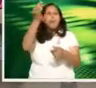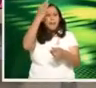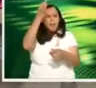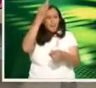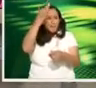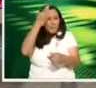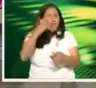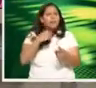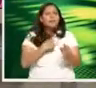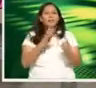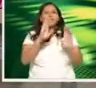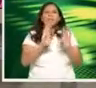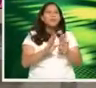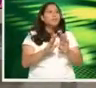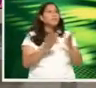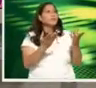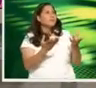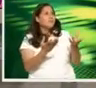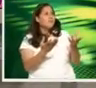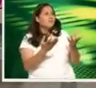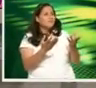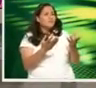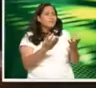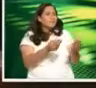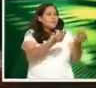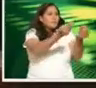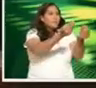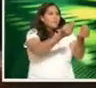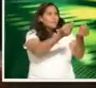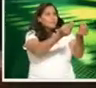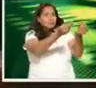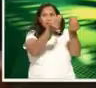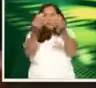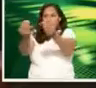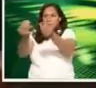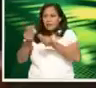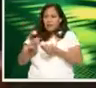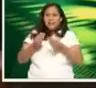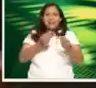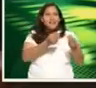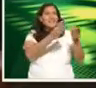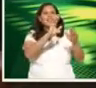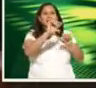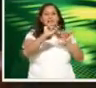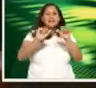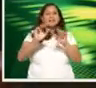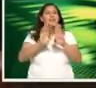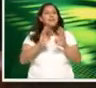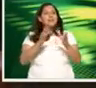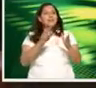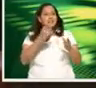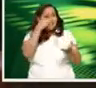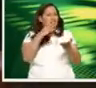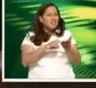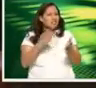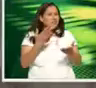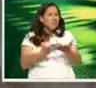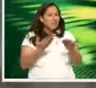¿no? Estás tú entregando a los otros y los otros te están entregando en el mundo. Entonces, creo que se están